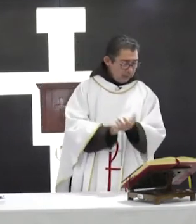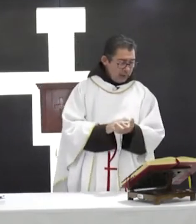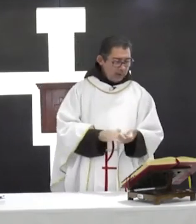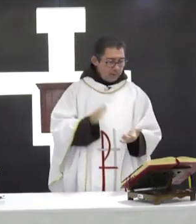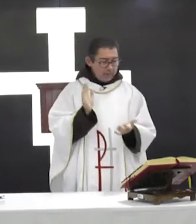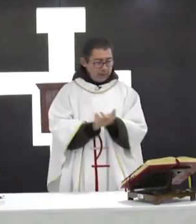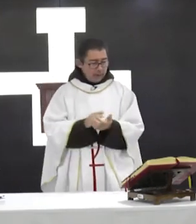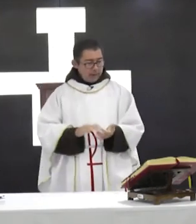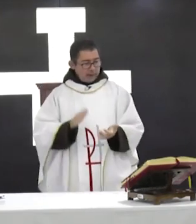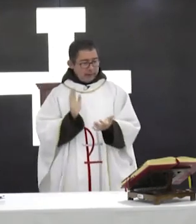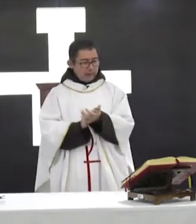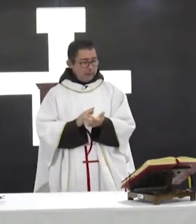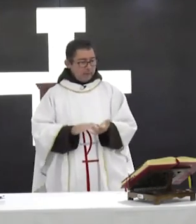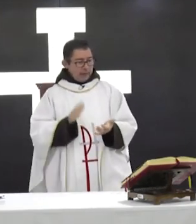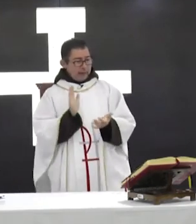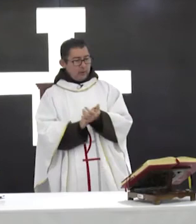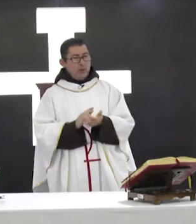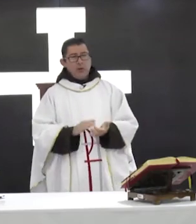en cambio